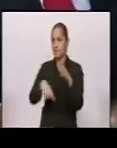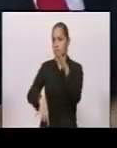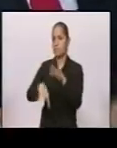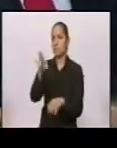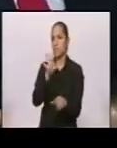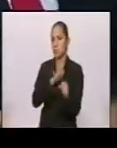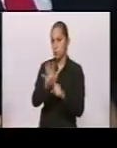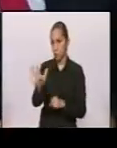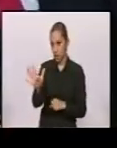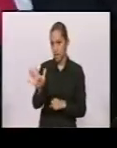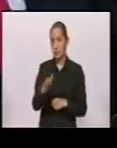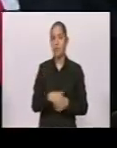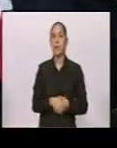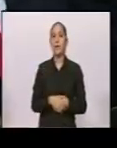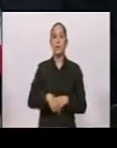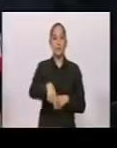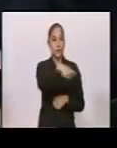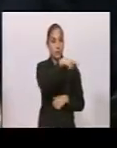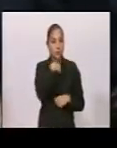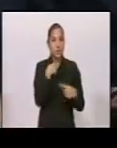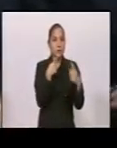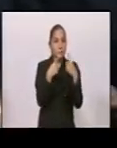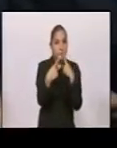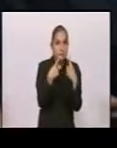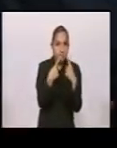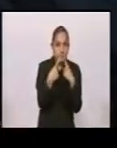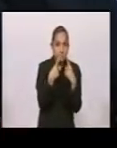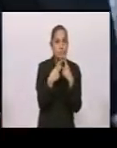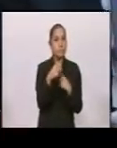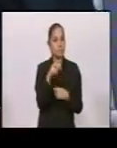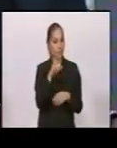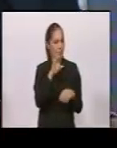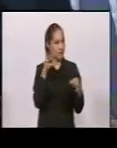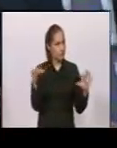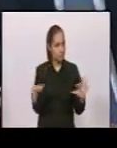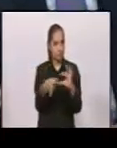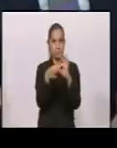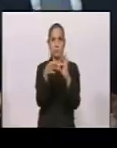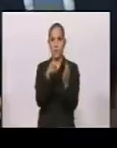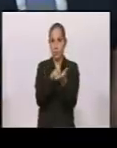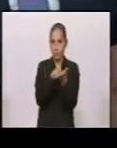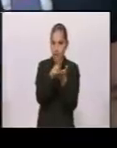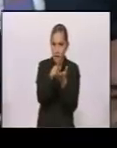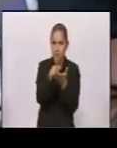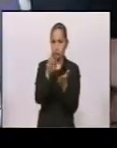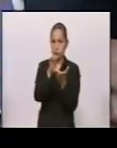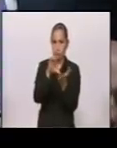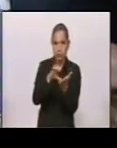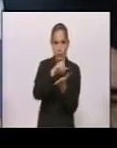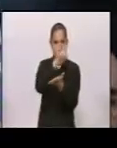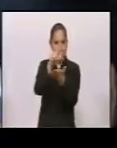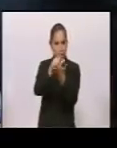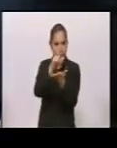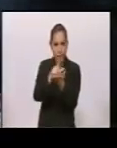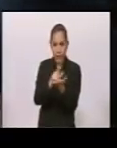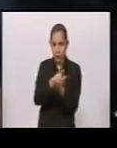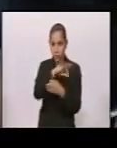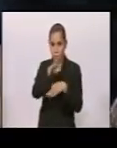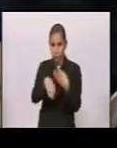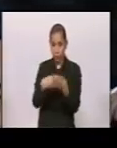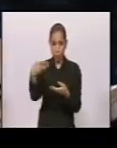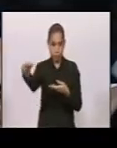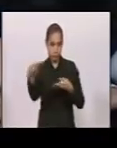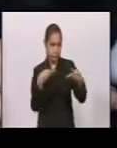resoluciones, basadas exclusivamente en el derecho y en el material probatorio aportado por las